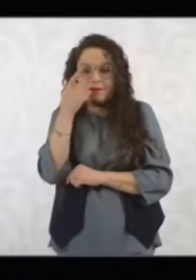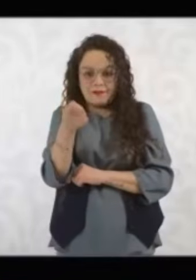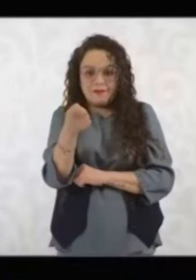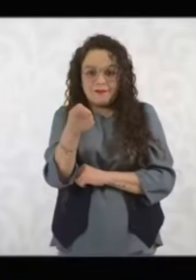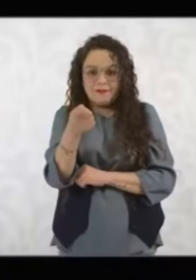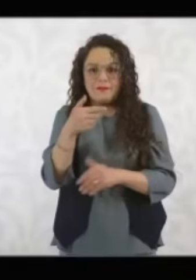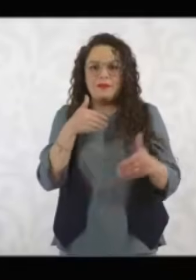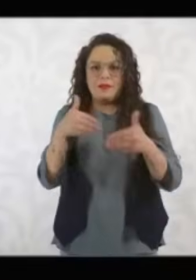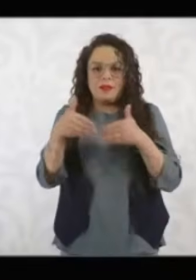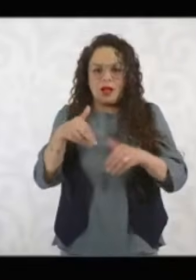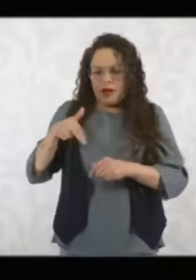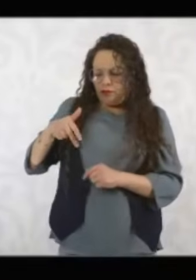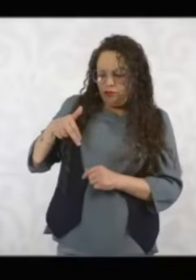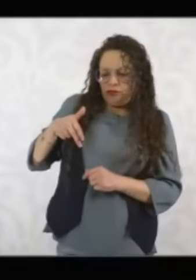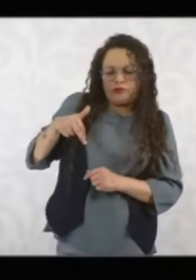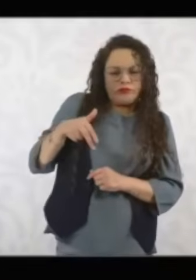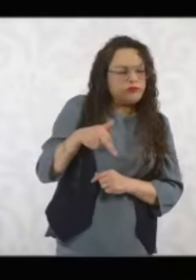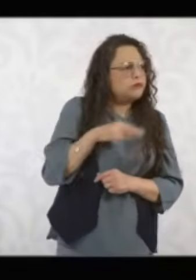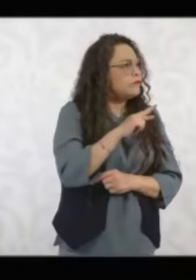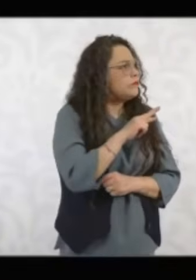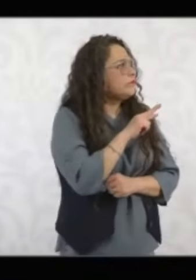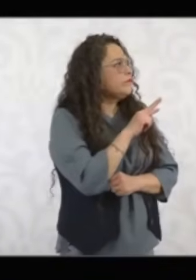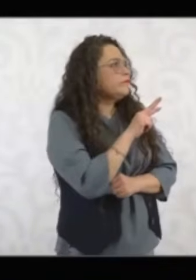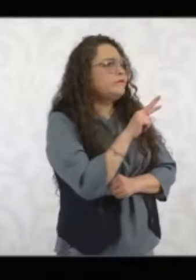los pasillos y ver